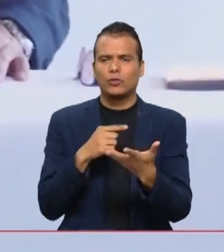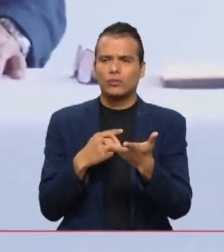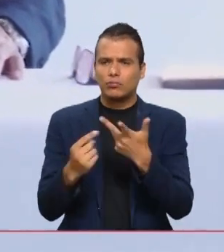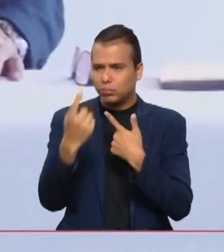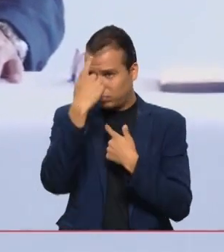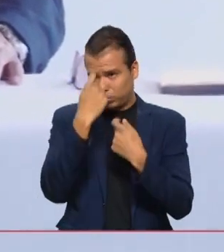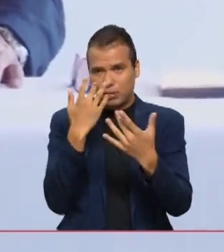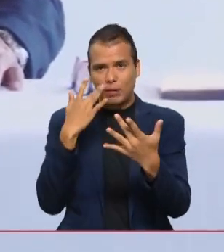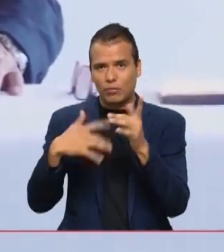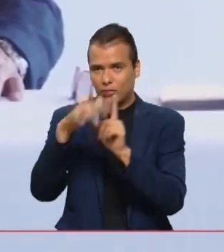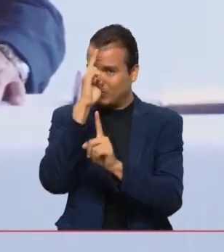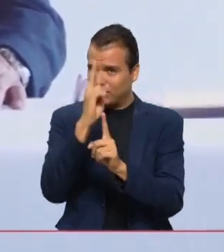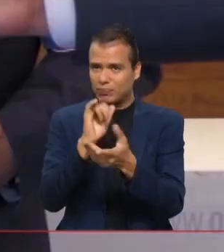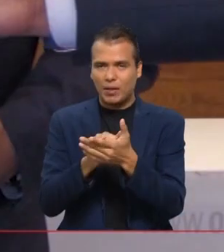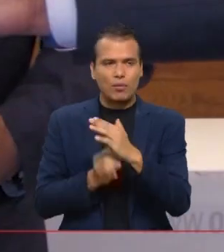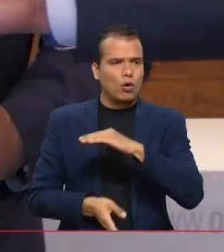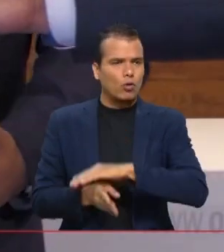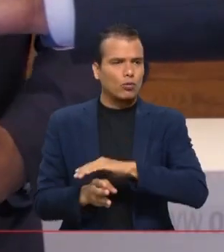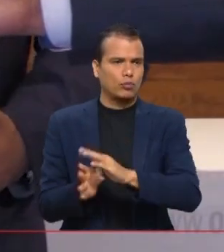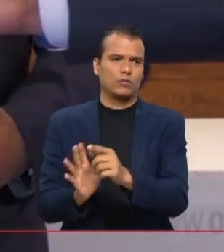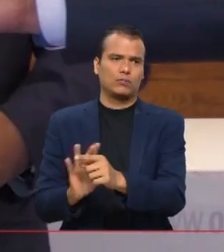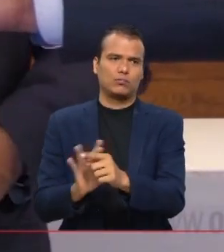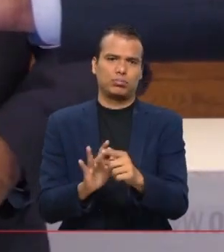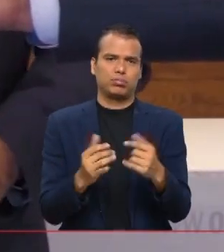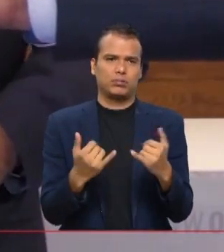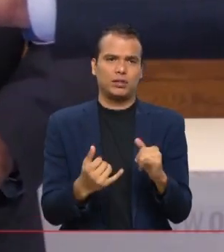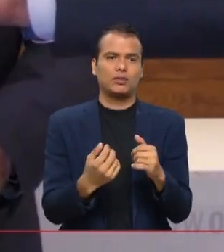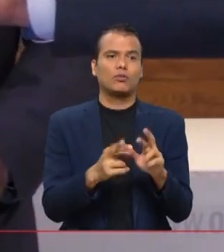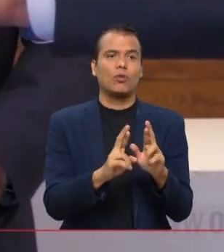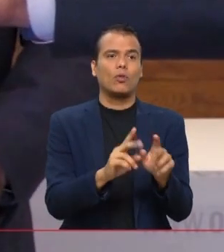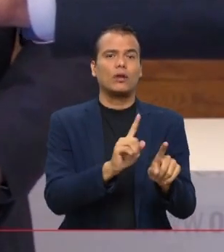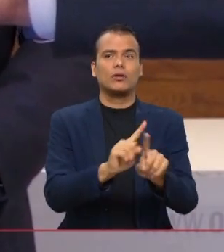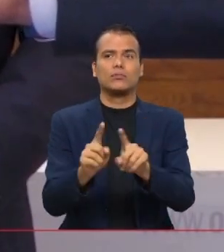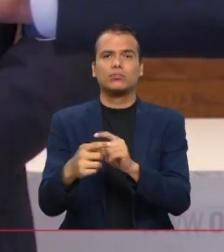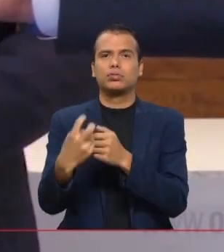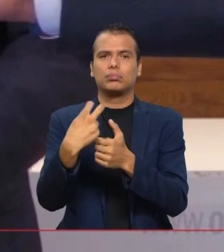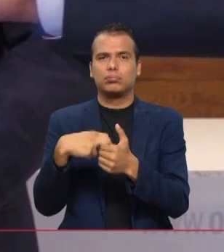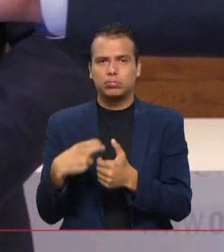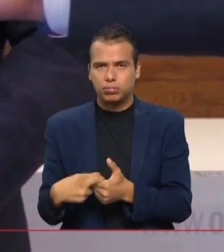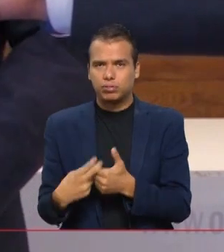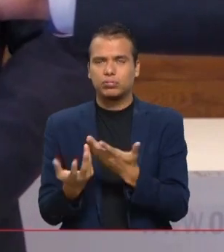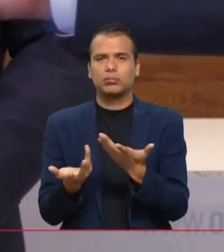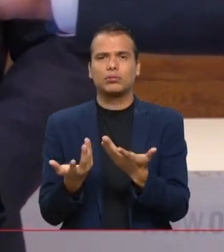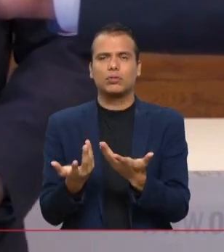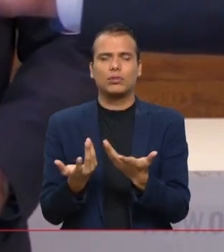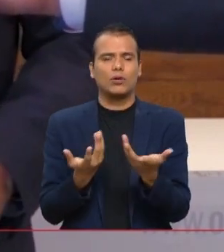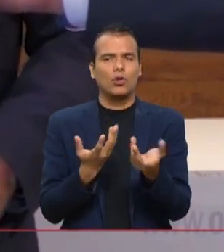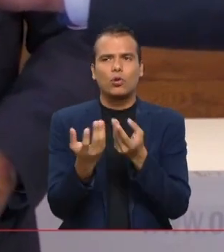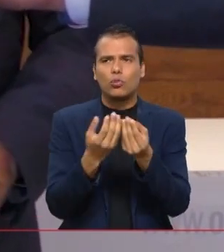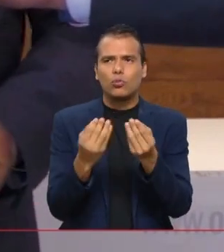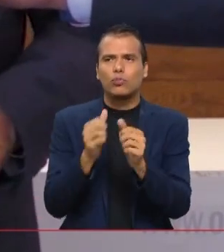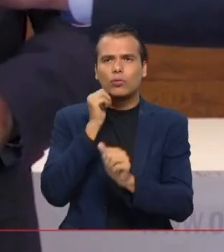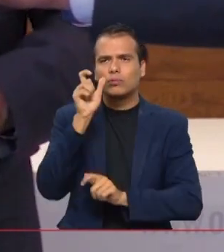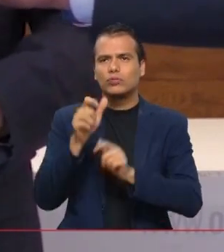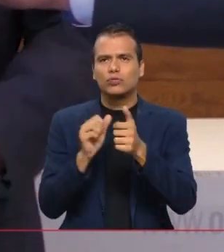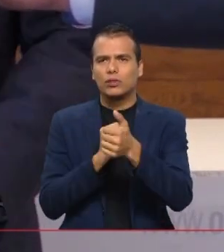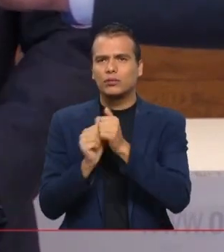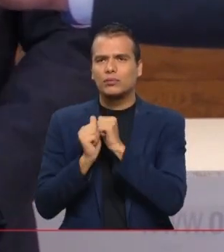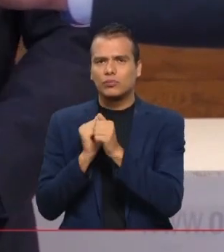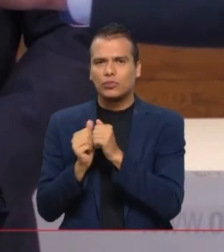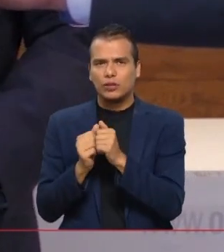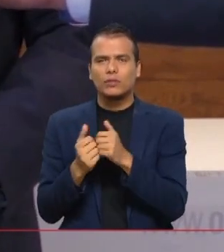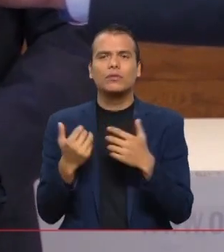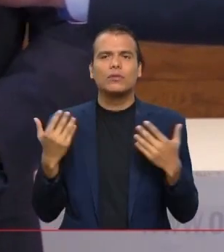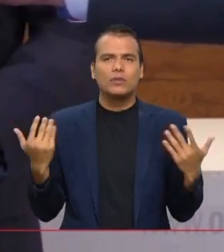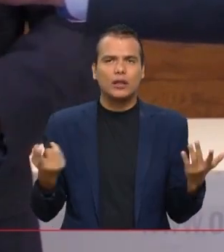Colombiano. Bueno, la idea es vincular a las federaciones. El Comité Olímpico está conformado por federaciones, a su vez las